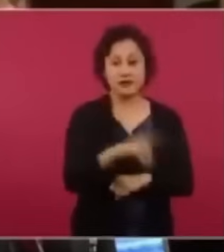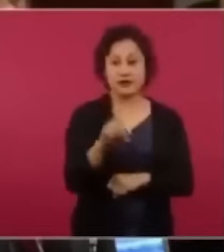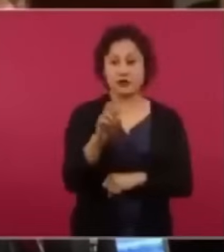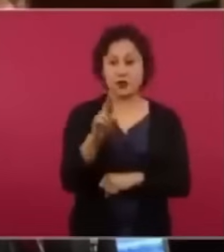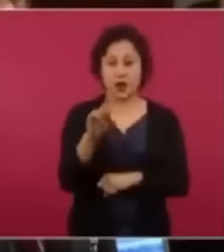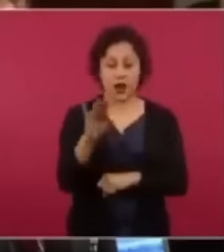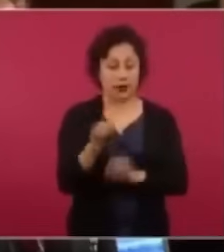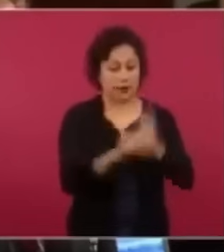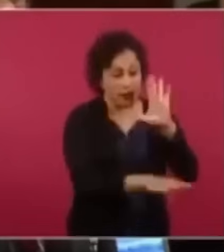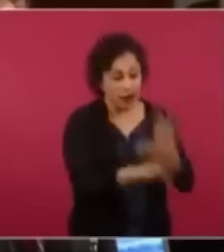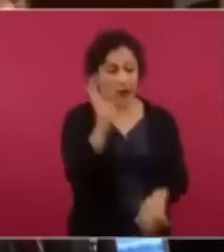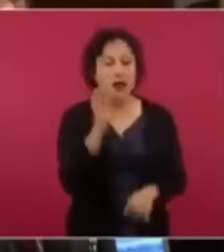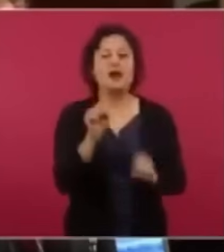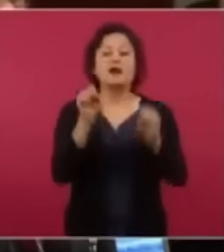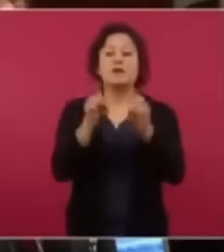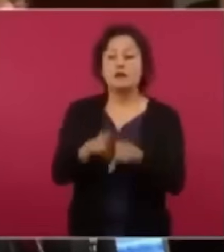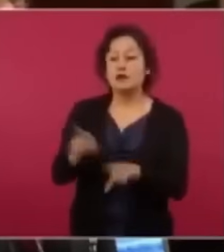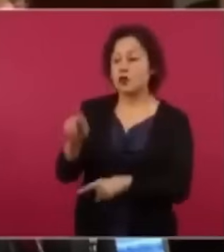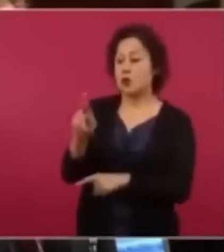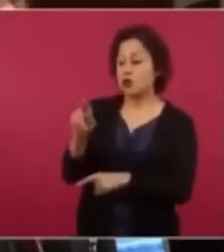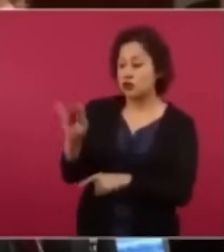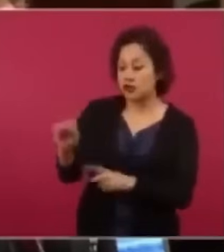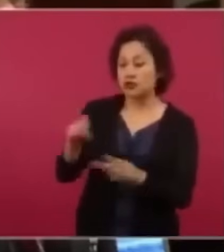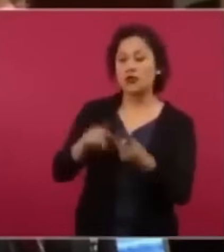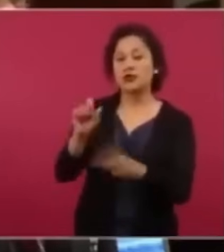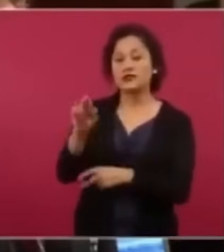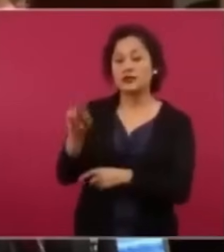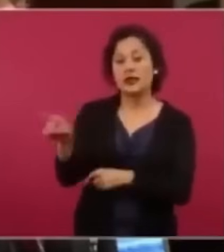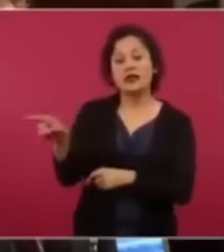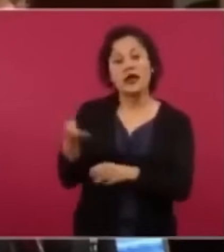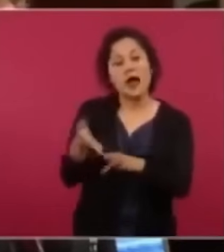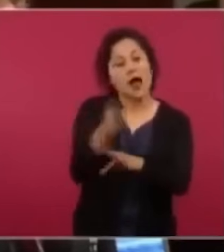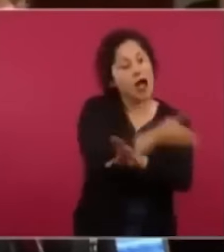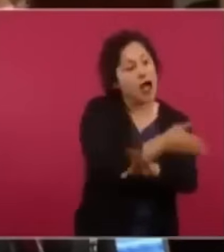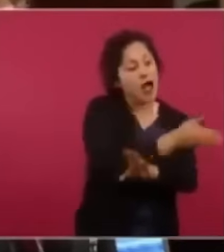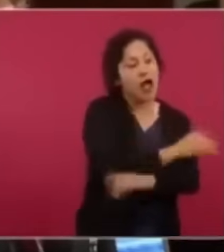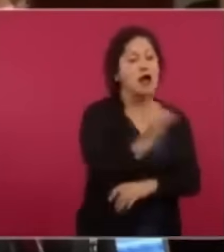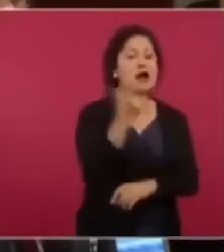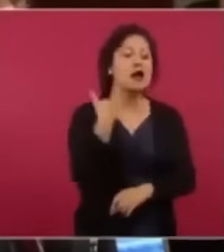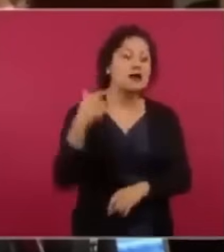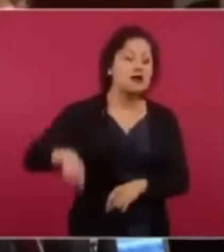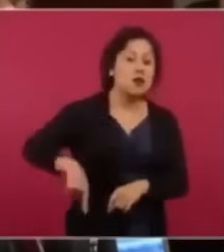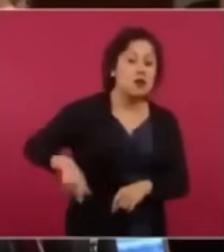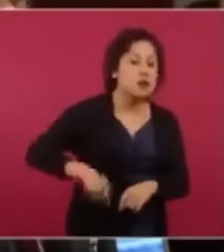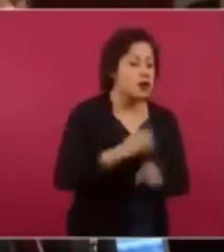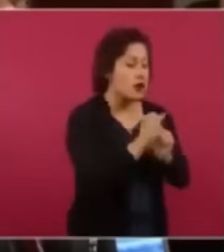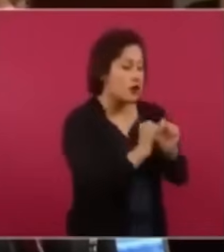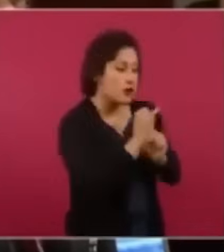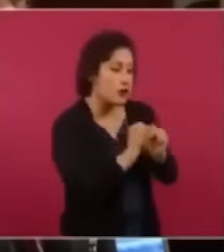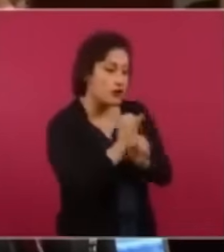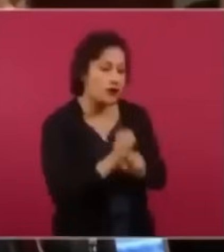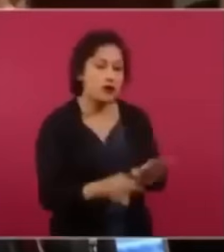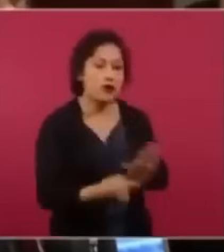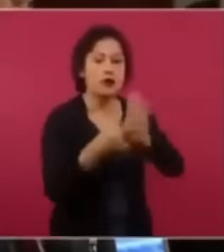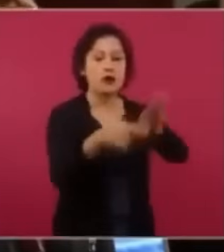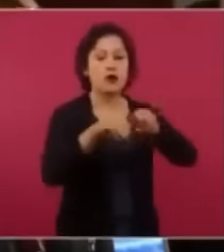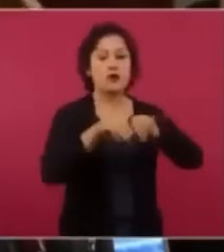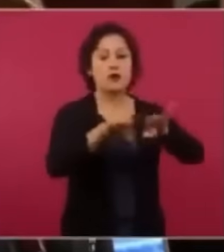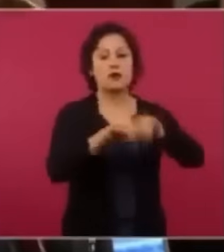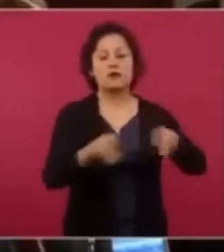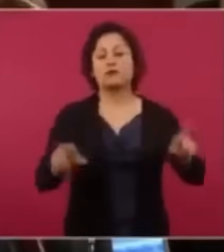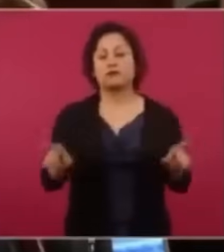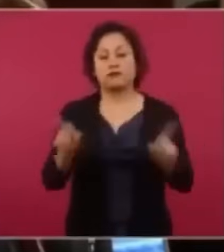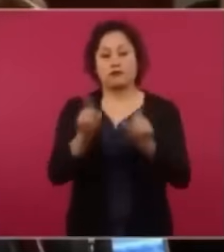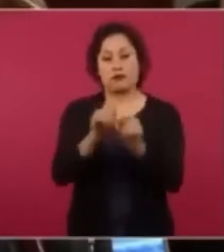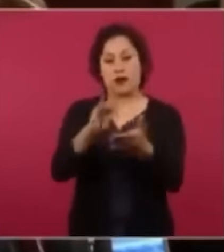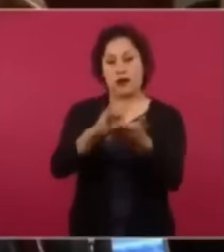también Aristegui han hecho diversas investigaciones en los sexenios anteriores. Y bueno, nada más agradecerle el espacio,